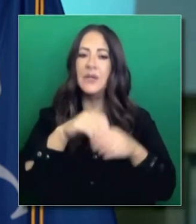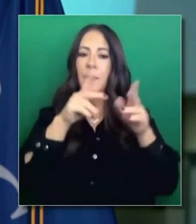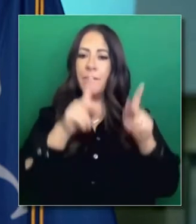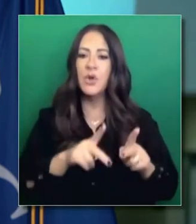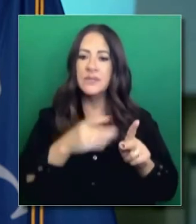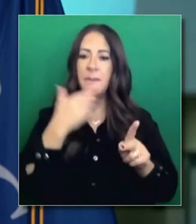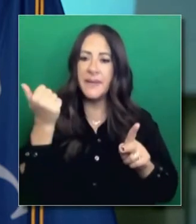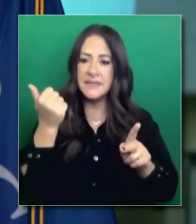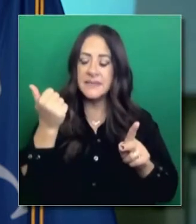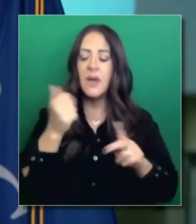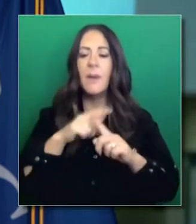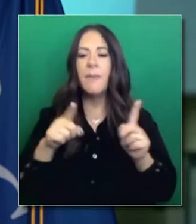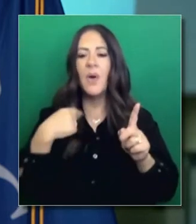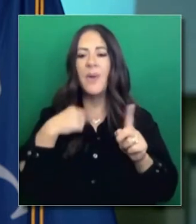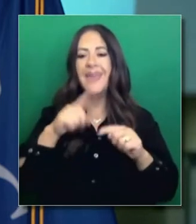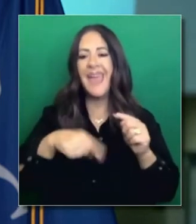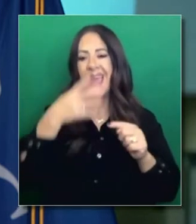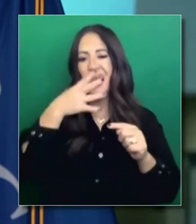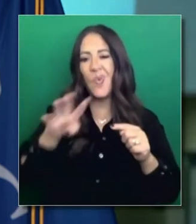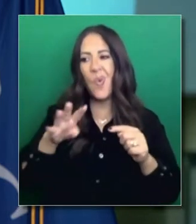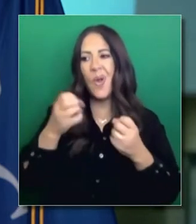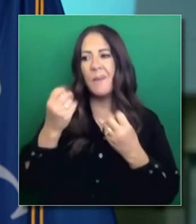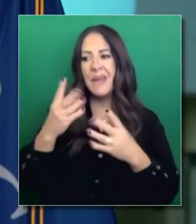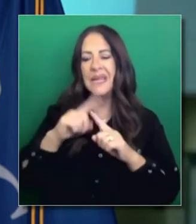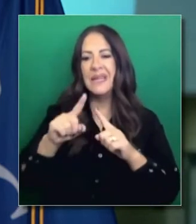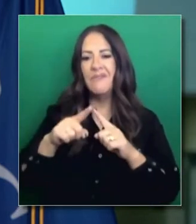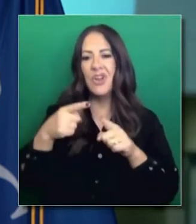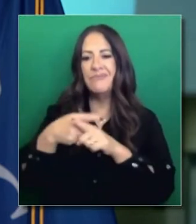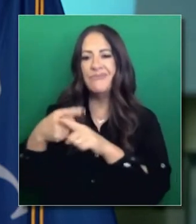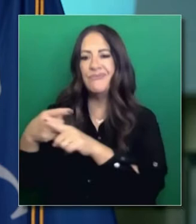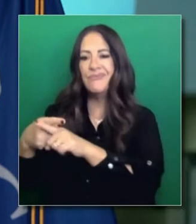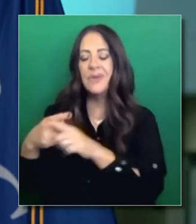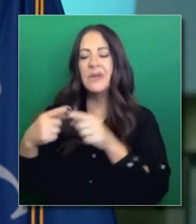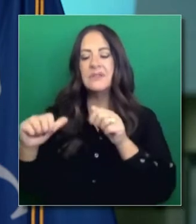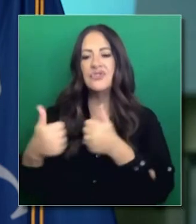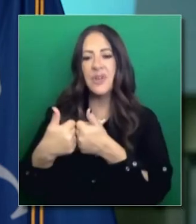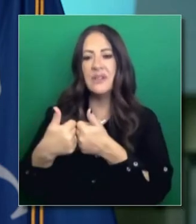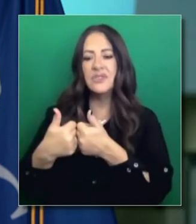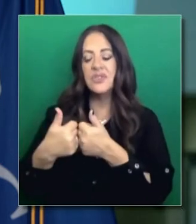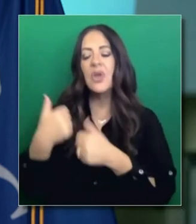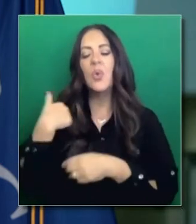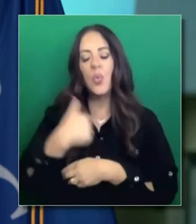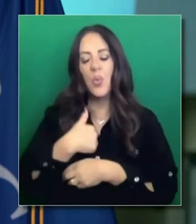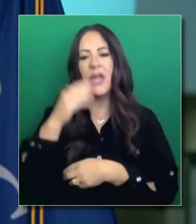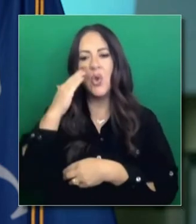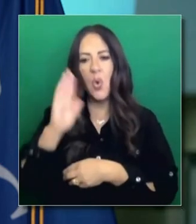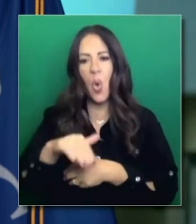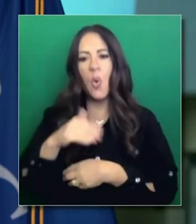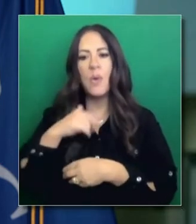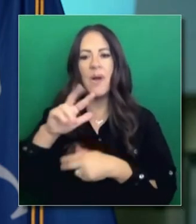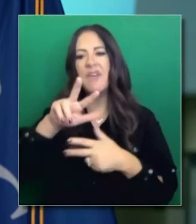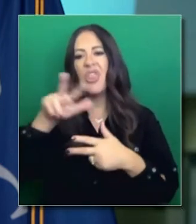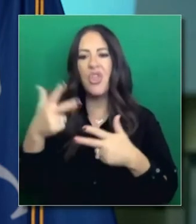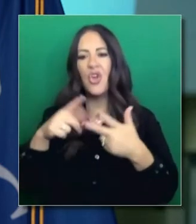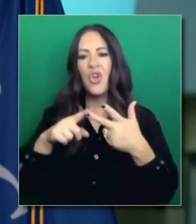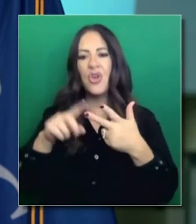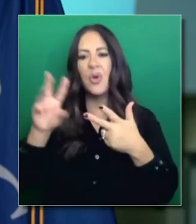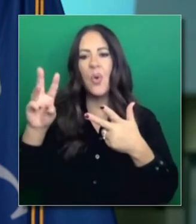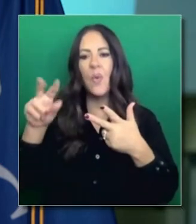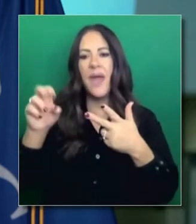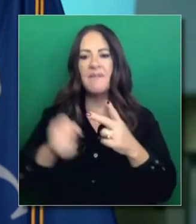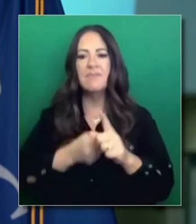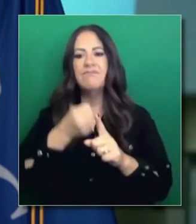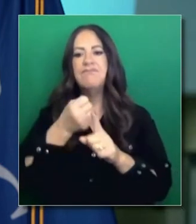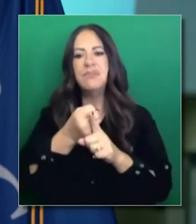Queremos el aprendizaje de persona, pero no somos ingenuos en cuanto a los retos que enfrentamos en esta tercera oleada al